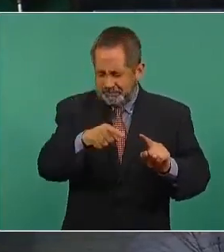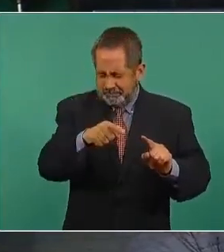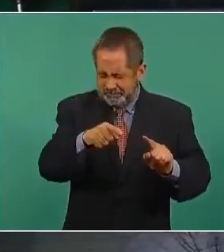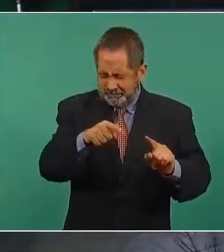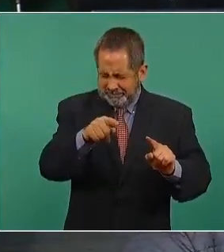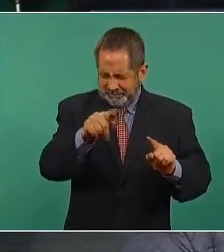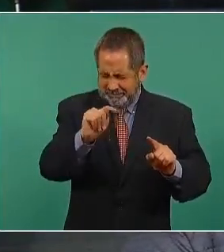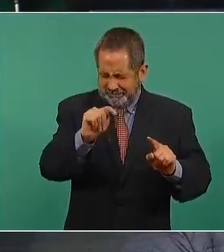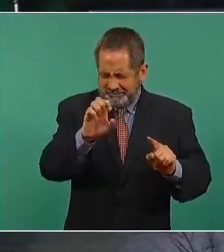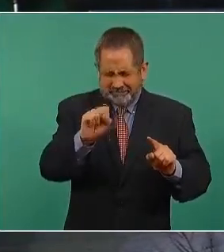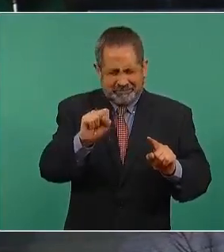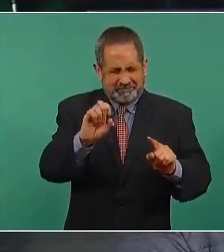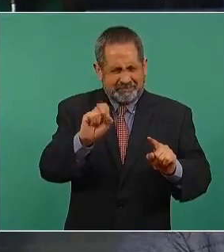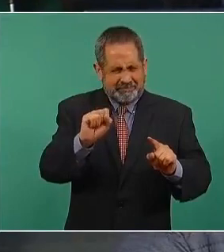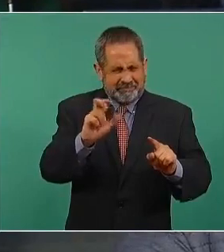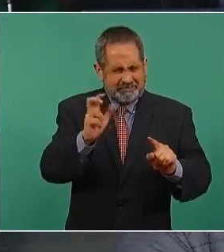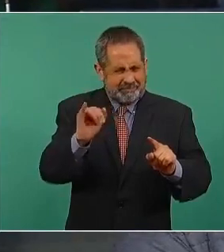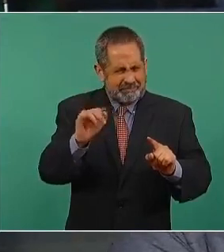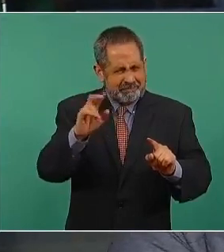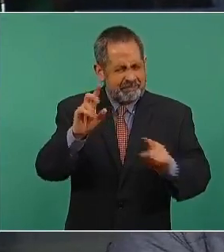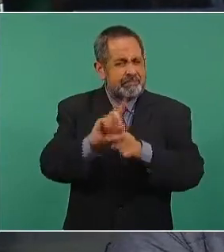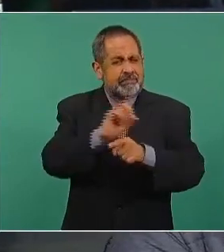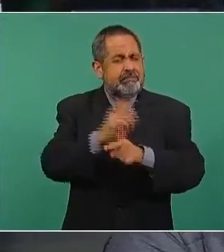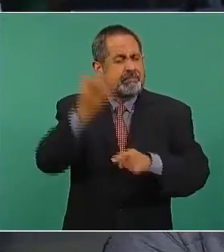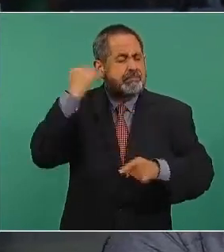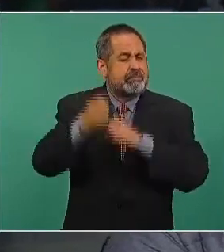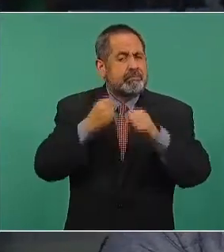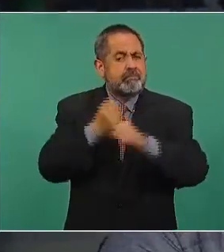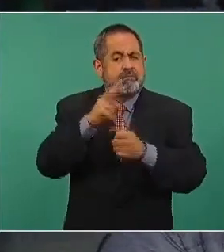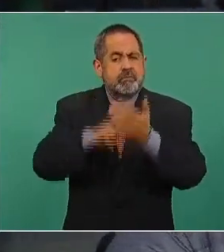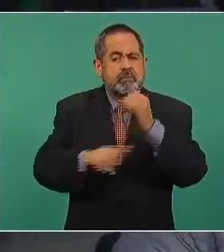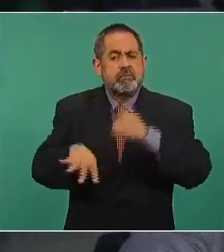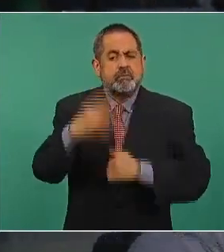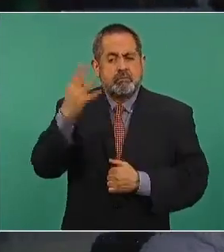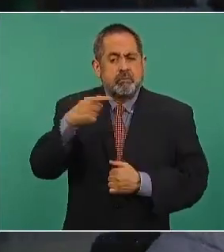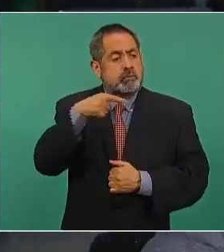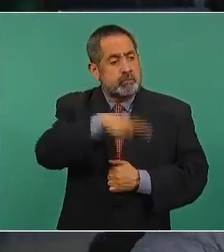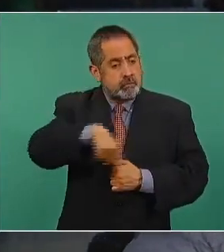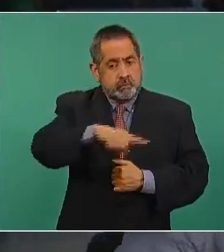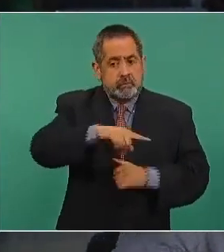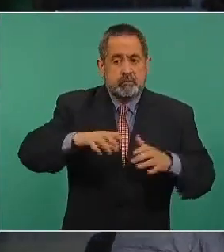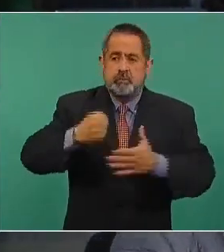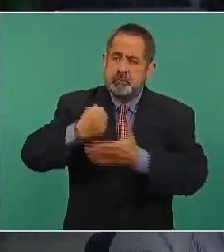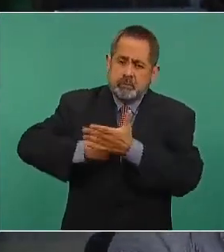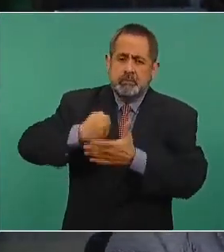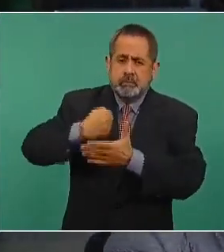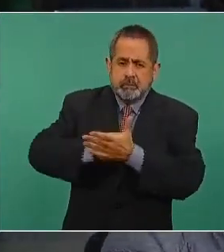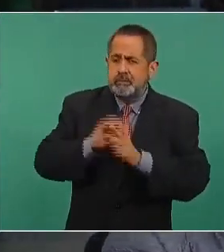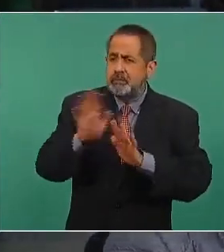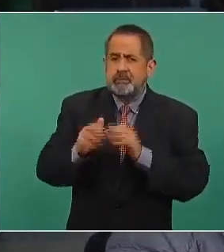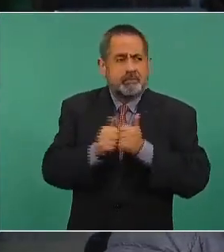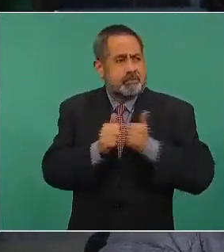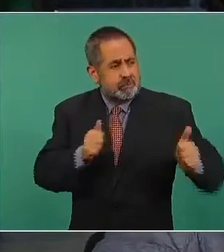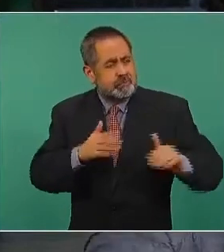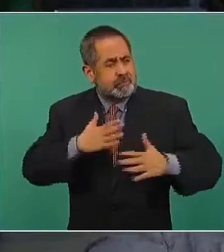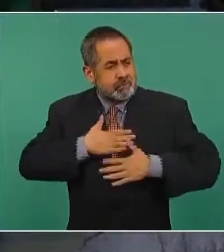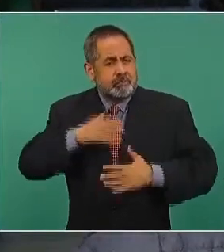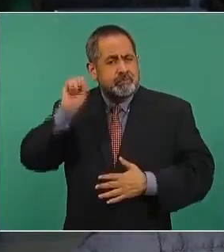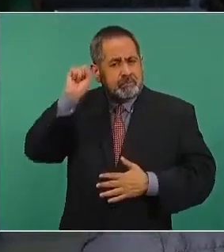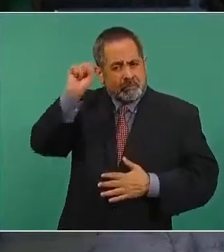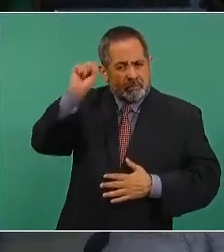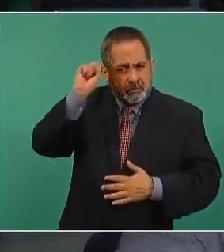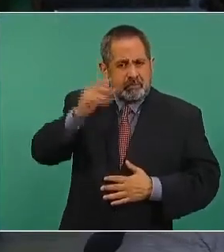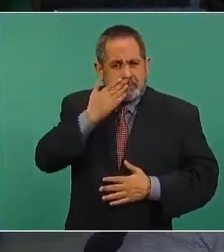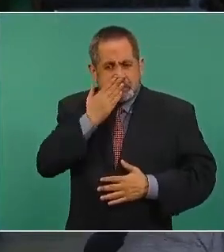TESAIC. Desde 2014, presidente, ellos están luchando por la independencia de su sindicato y también